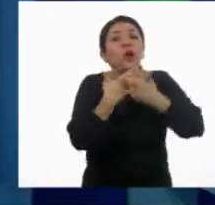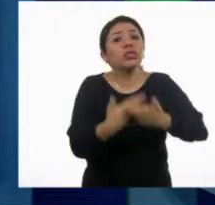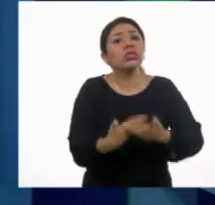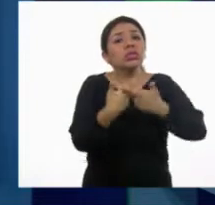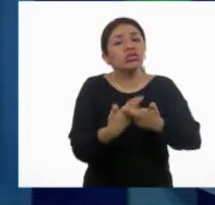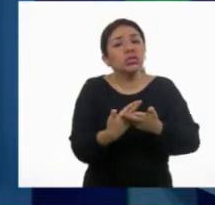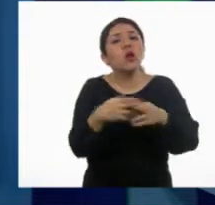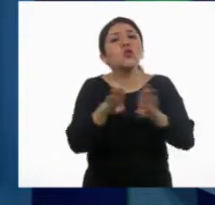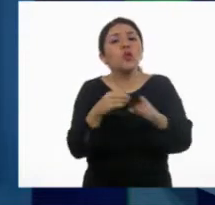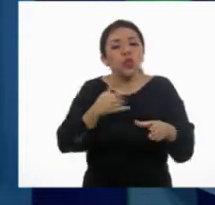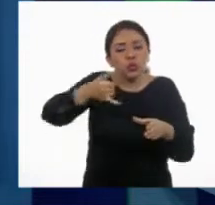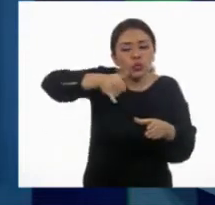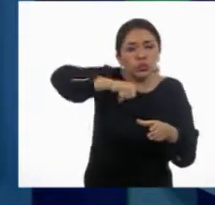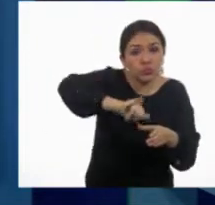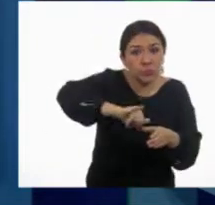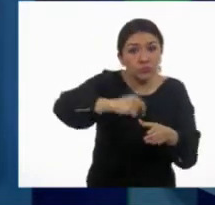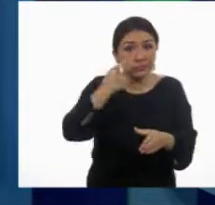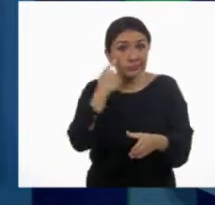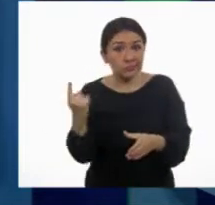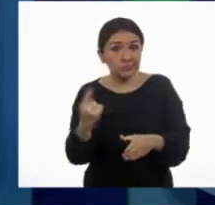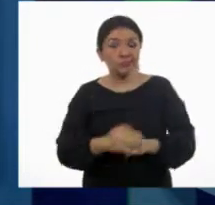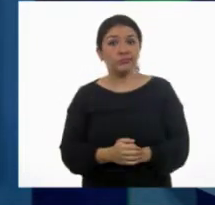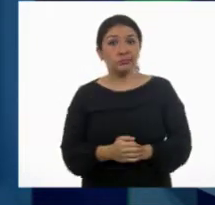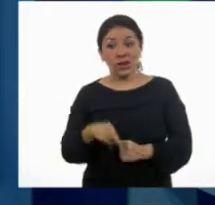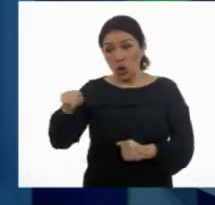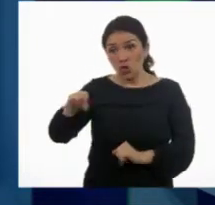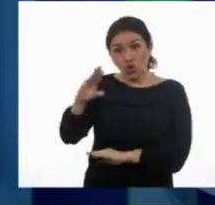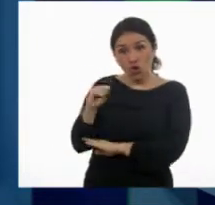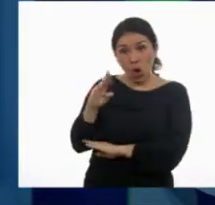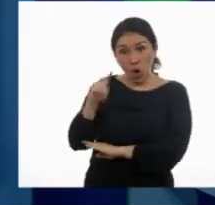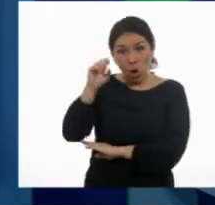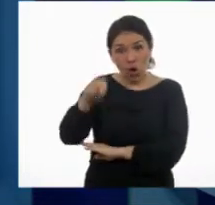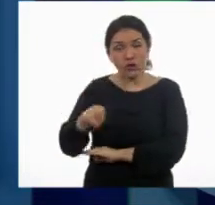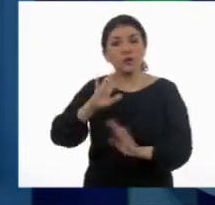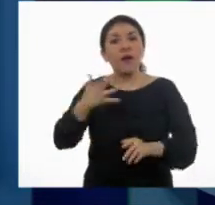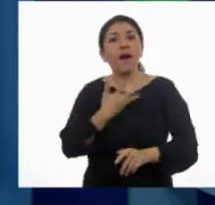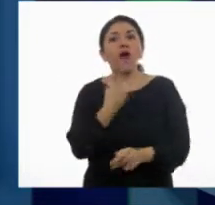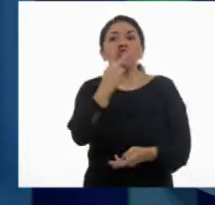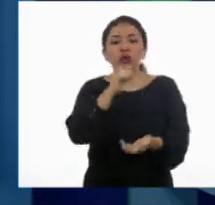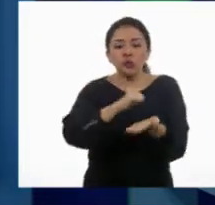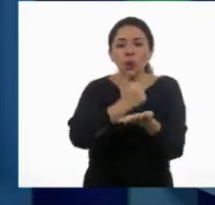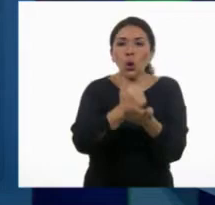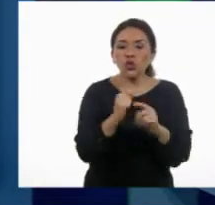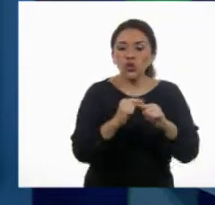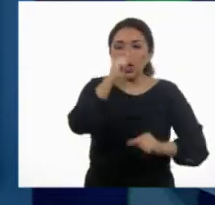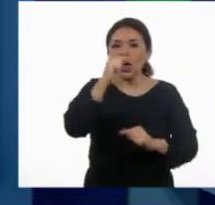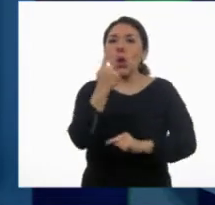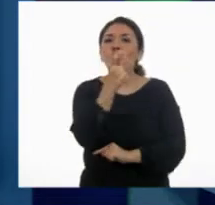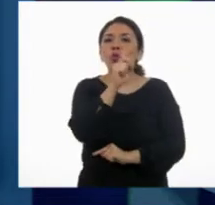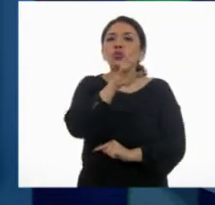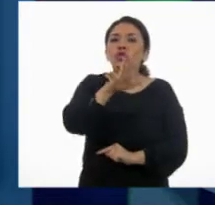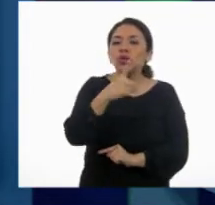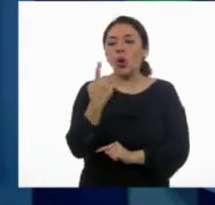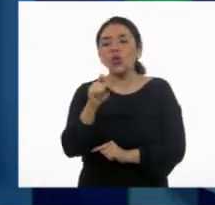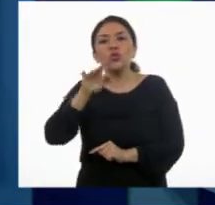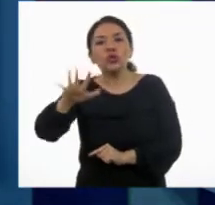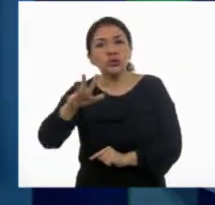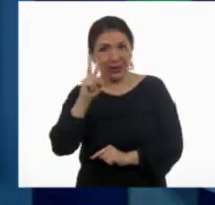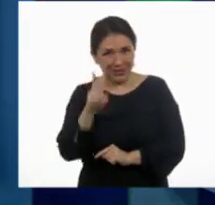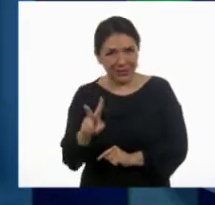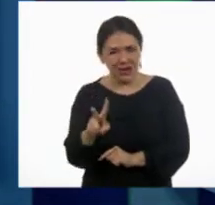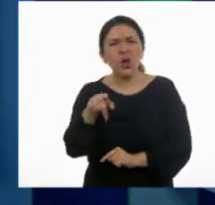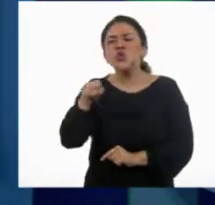4 litros. Son, ya hizo estos 2 envases de litro y medio. ¿Cómo